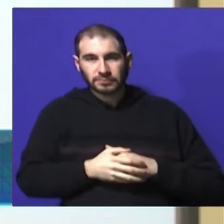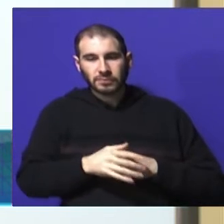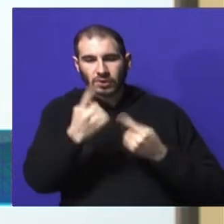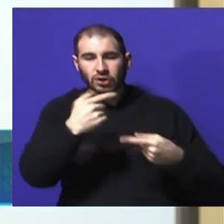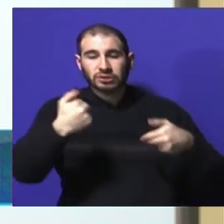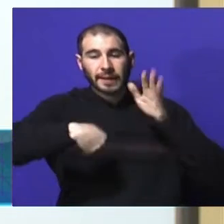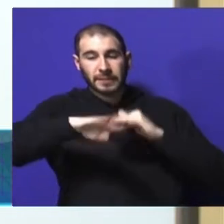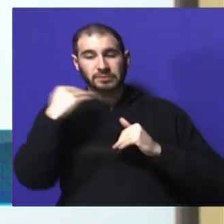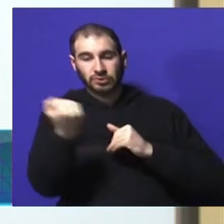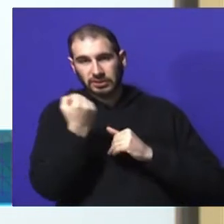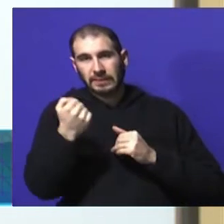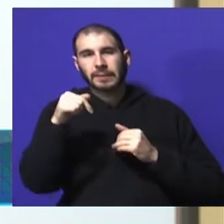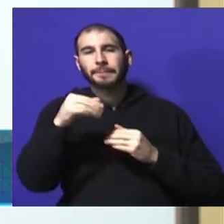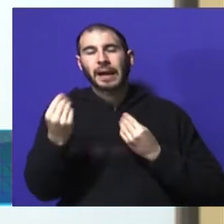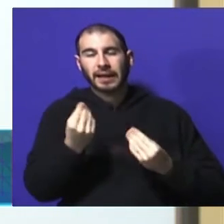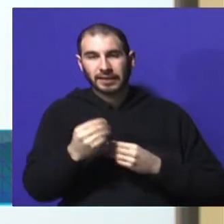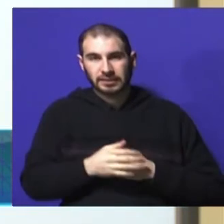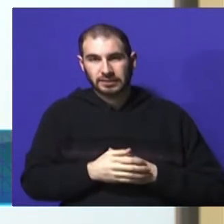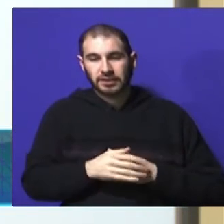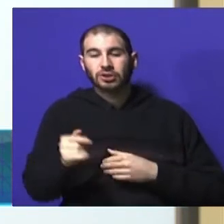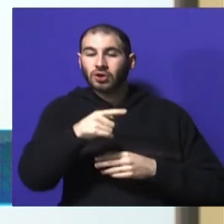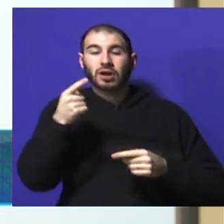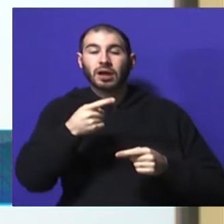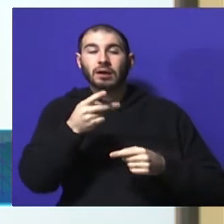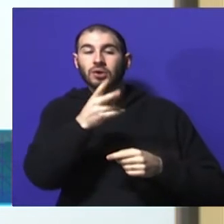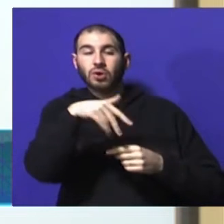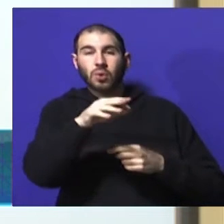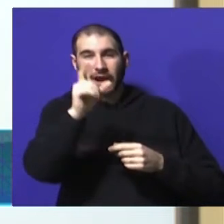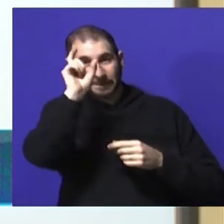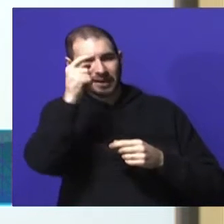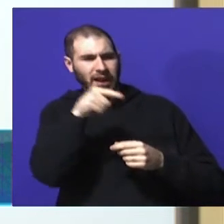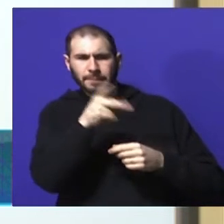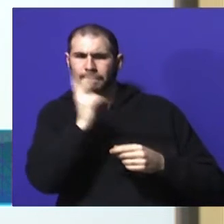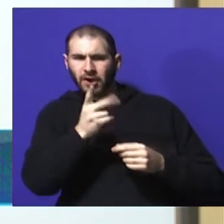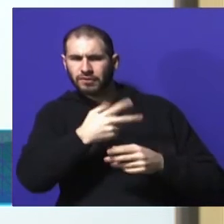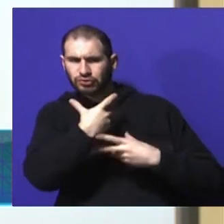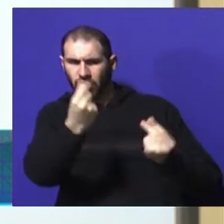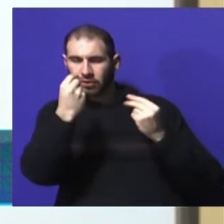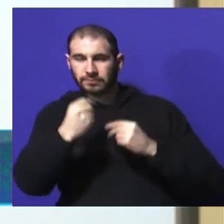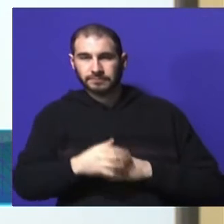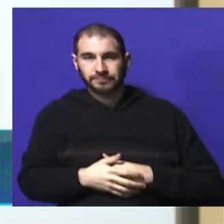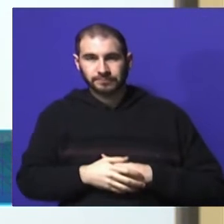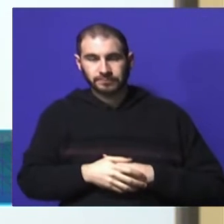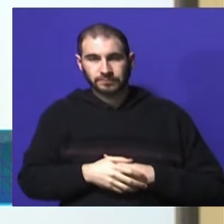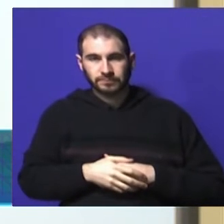más importante a la hora de impedir la instalación de las grandes empresas mineras.